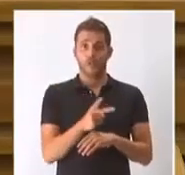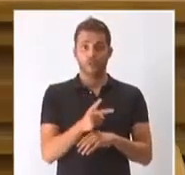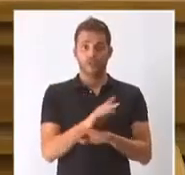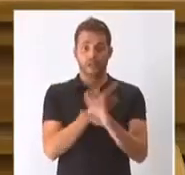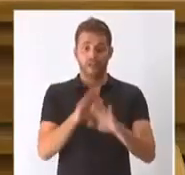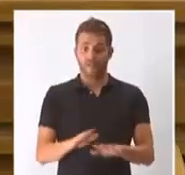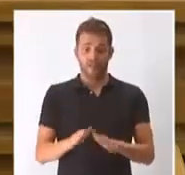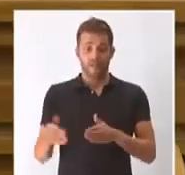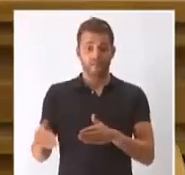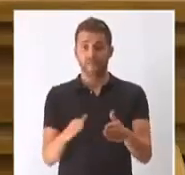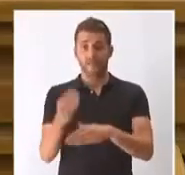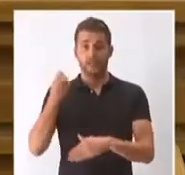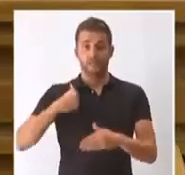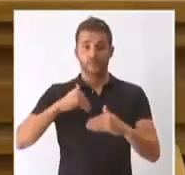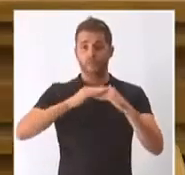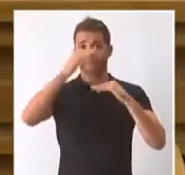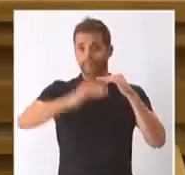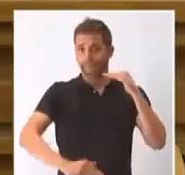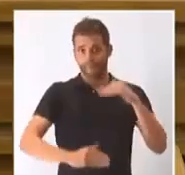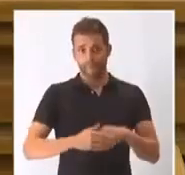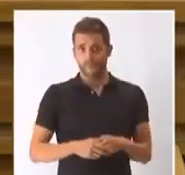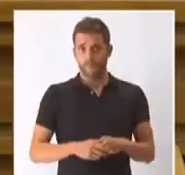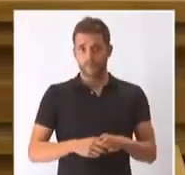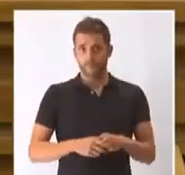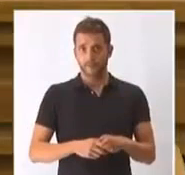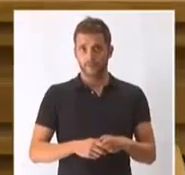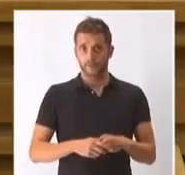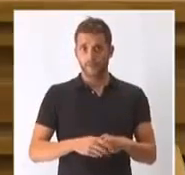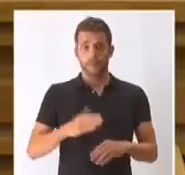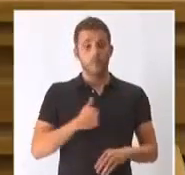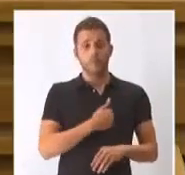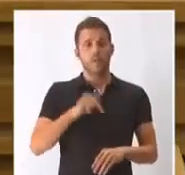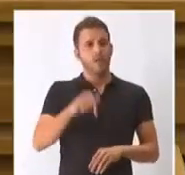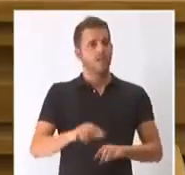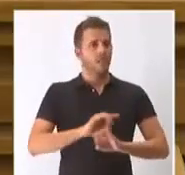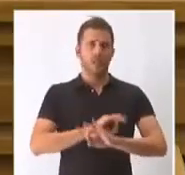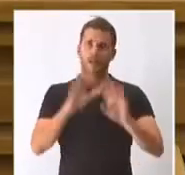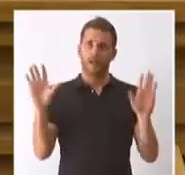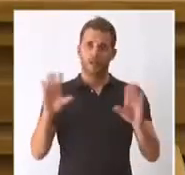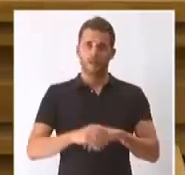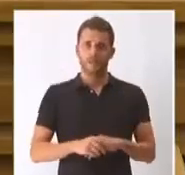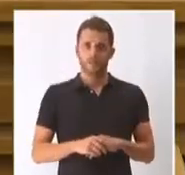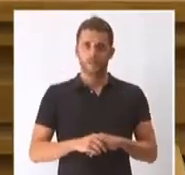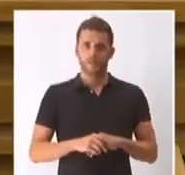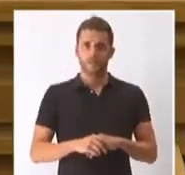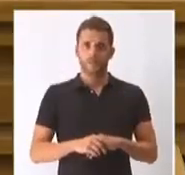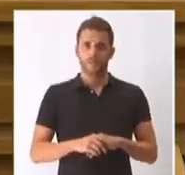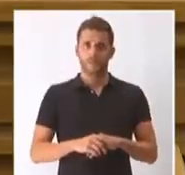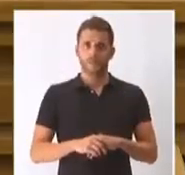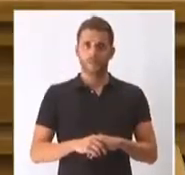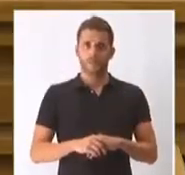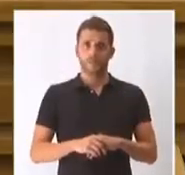de la insostenibilidad la posición aquí es muy clara si tenemos